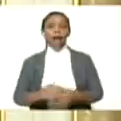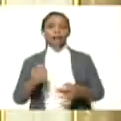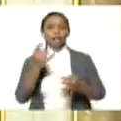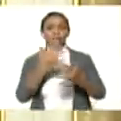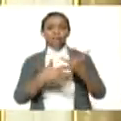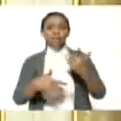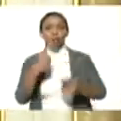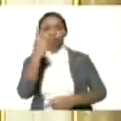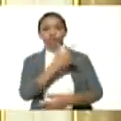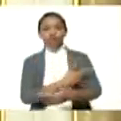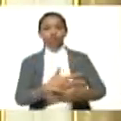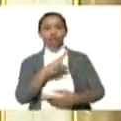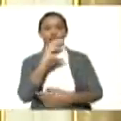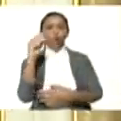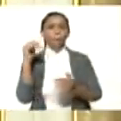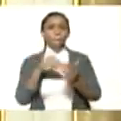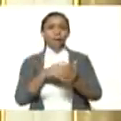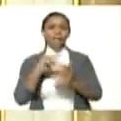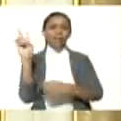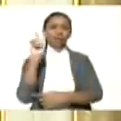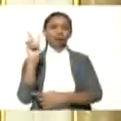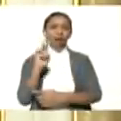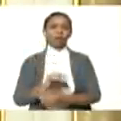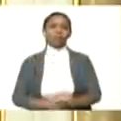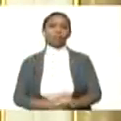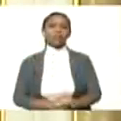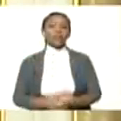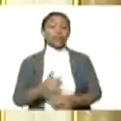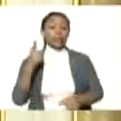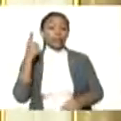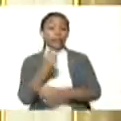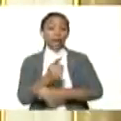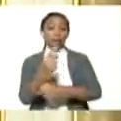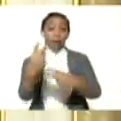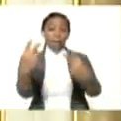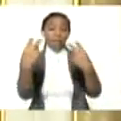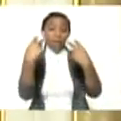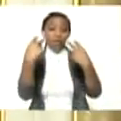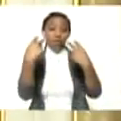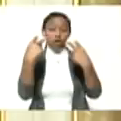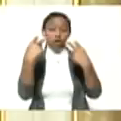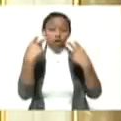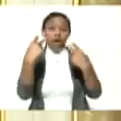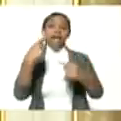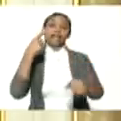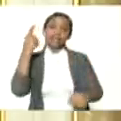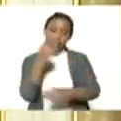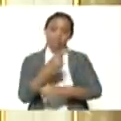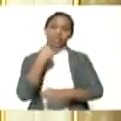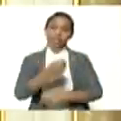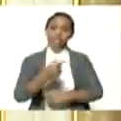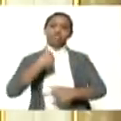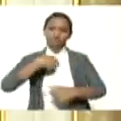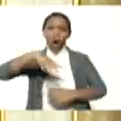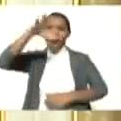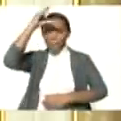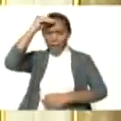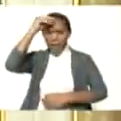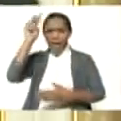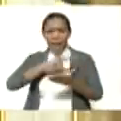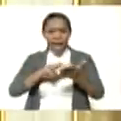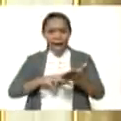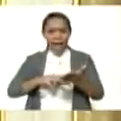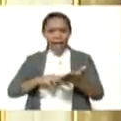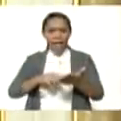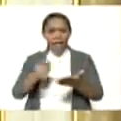de 1.500.000 venezolanos que deben estar viéndonos y deben decir: yo aprendí a leer y a